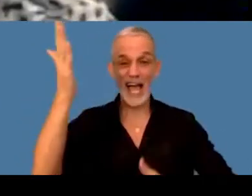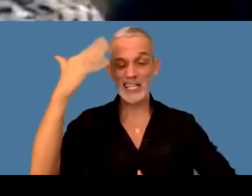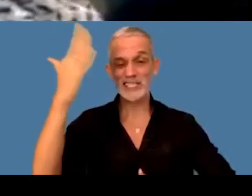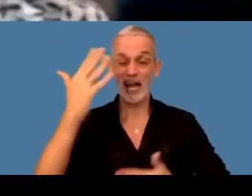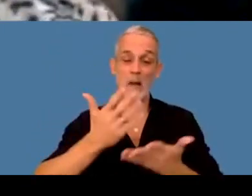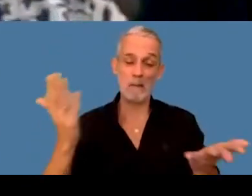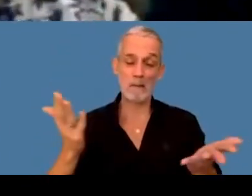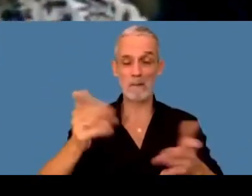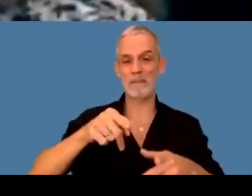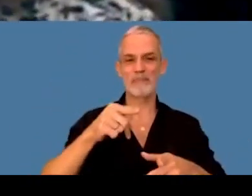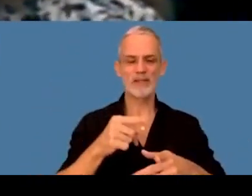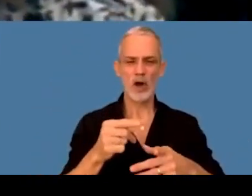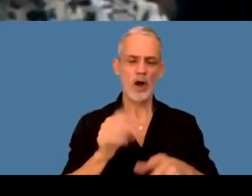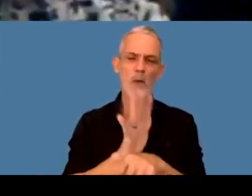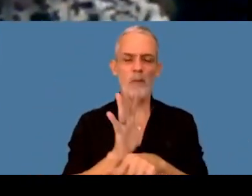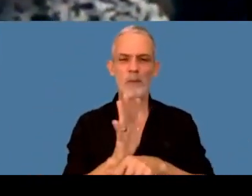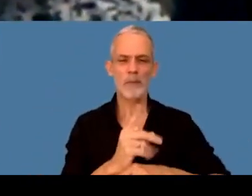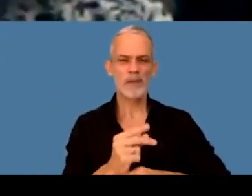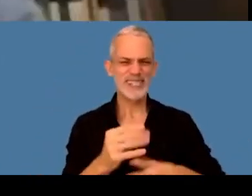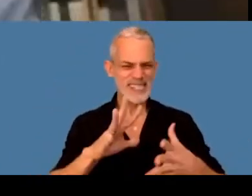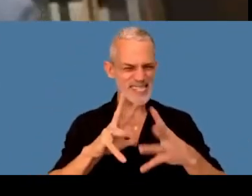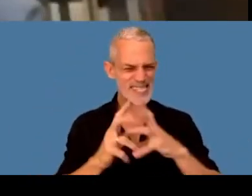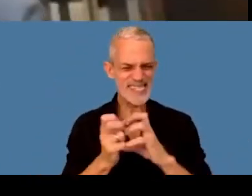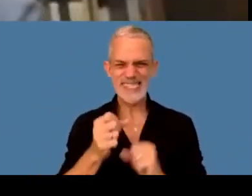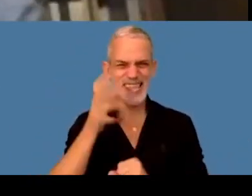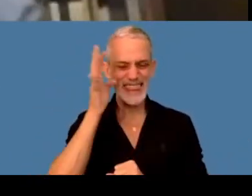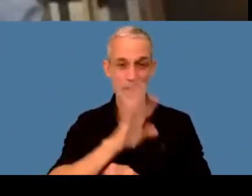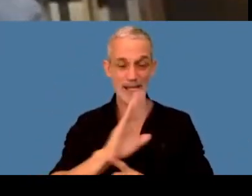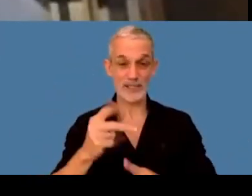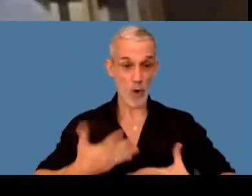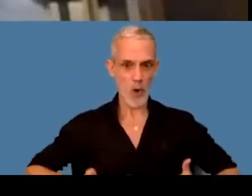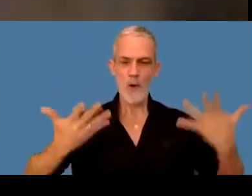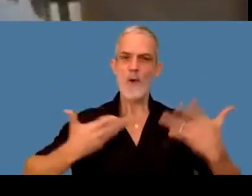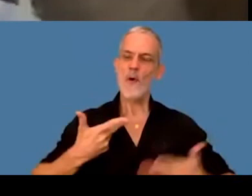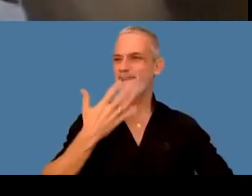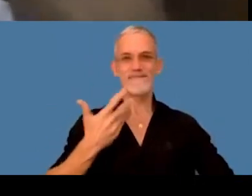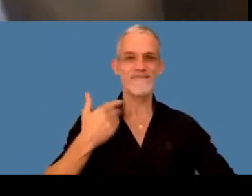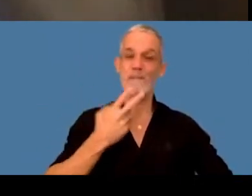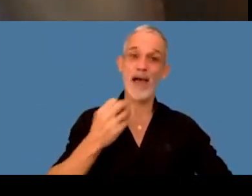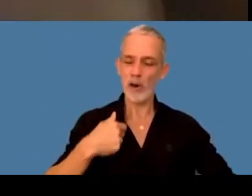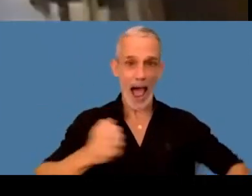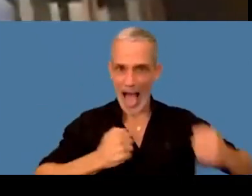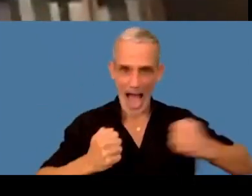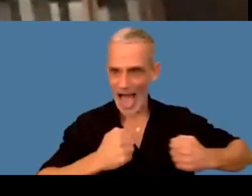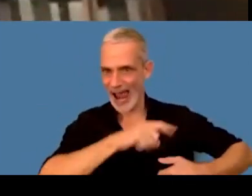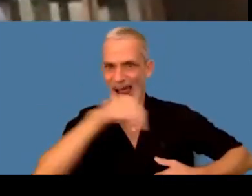hemos sacado el jugo por el día de hoy. Recupero el ánimo, llegué a las corridas para